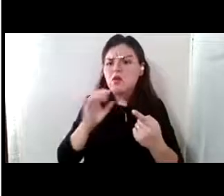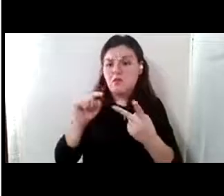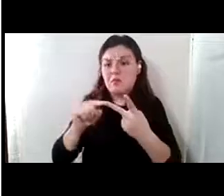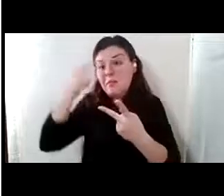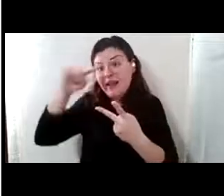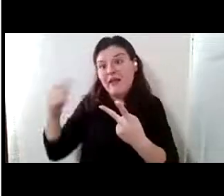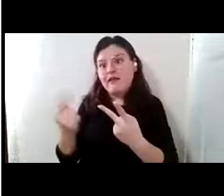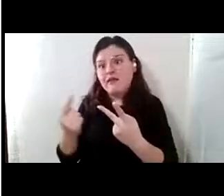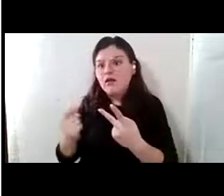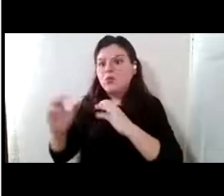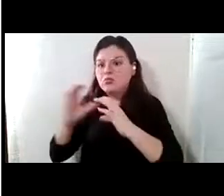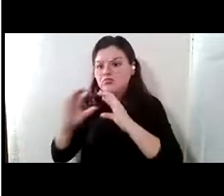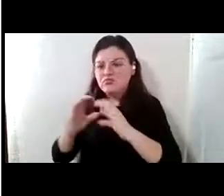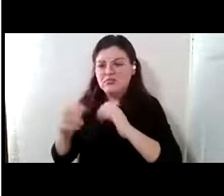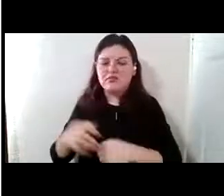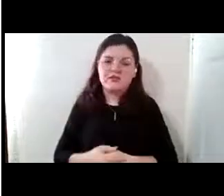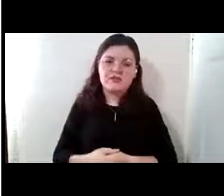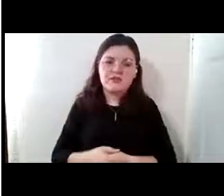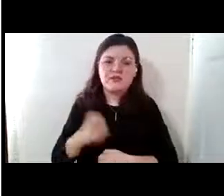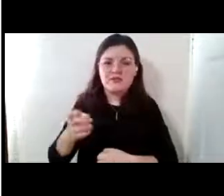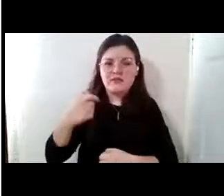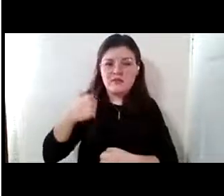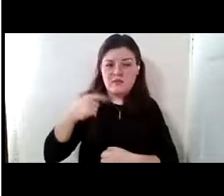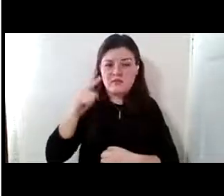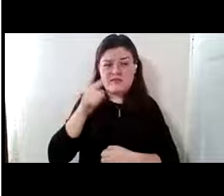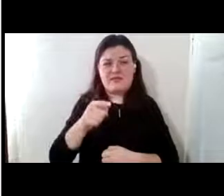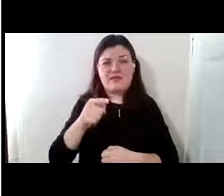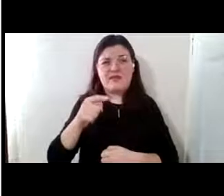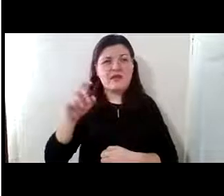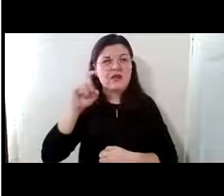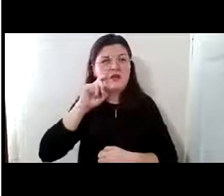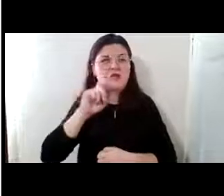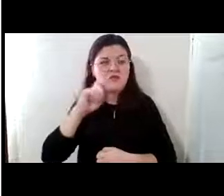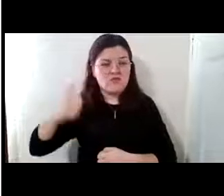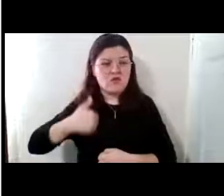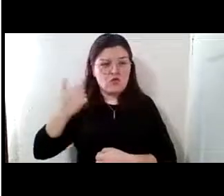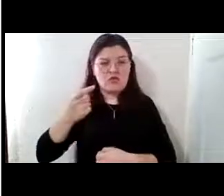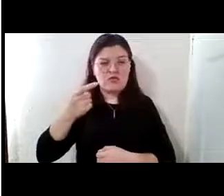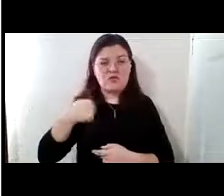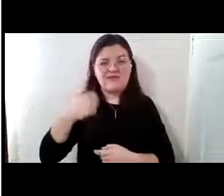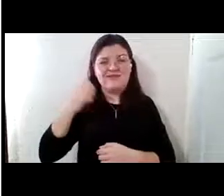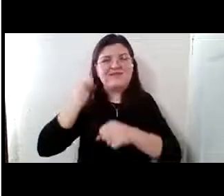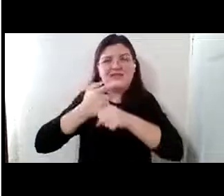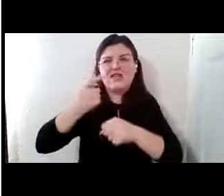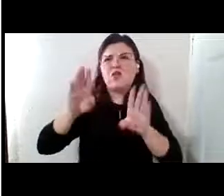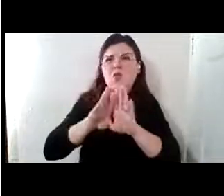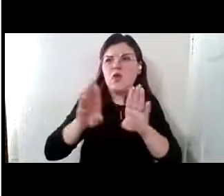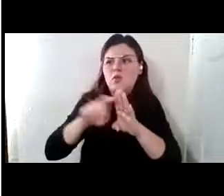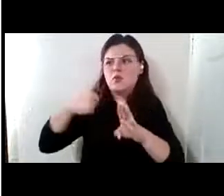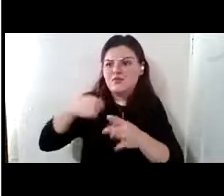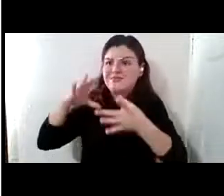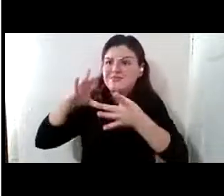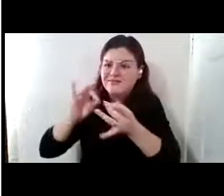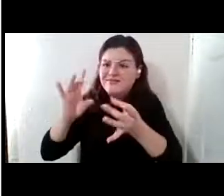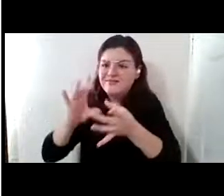hablando ahorita de abuso sexual, tenemos que identificar de qué forma les estoy comunicando este tema. ¿Sí? Y hablar de qué forma les